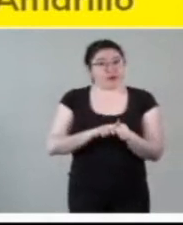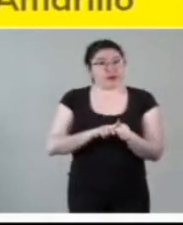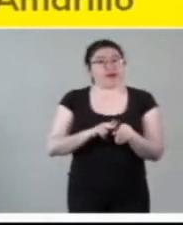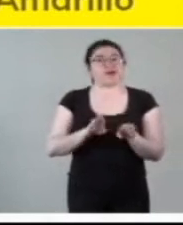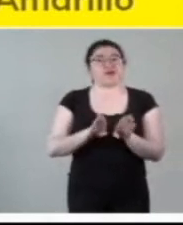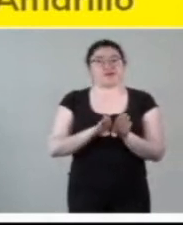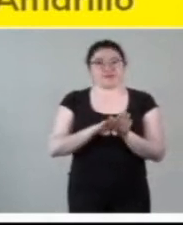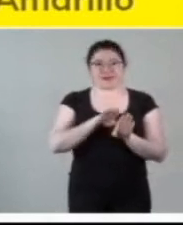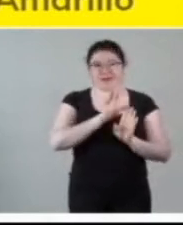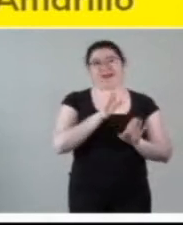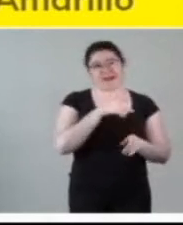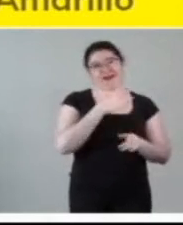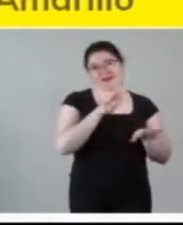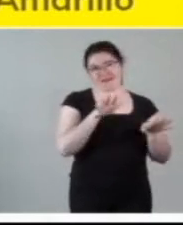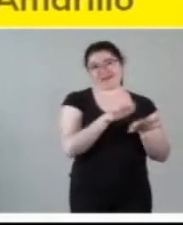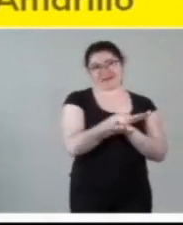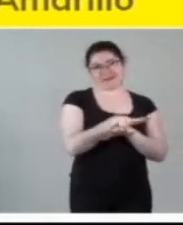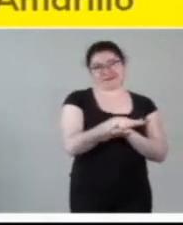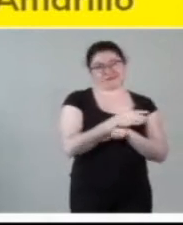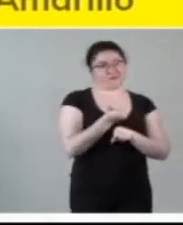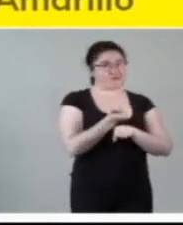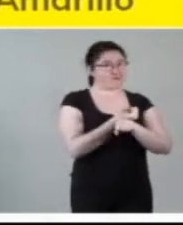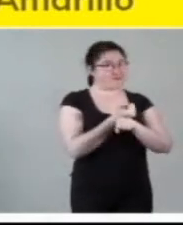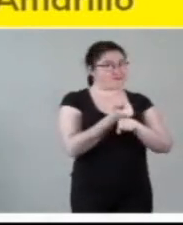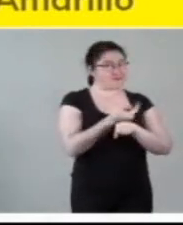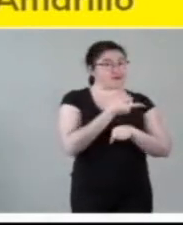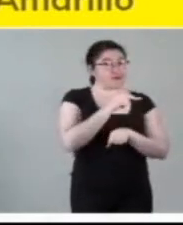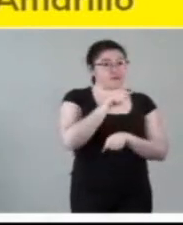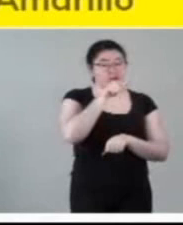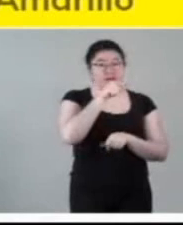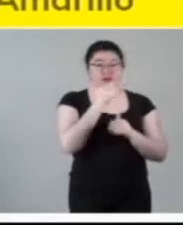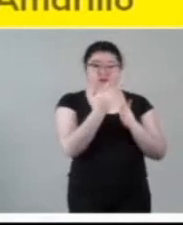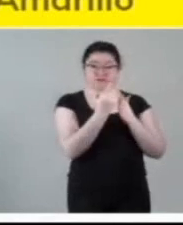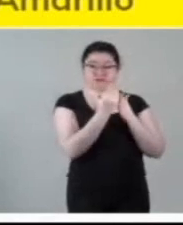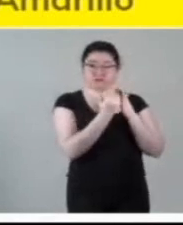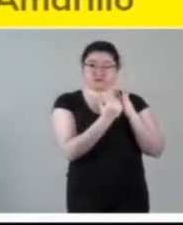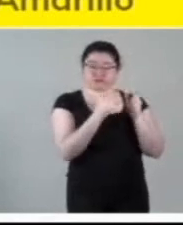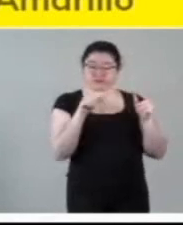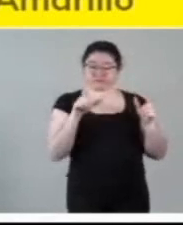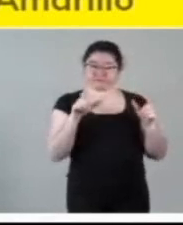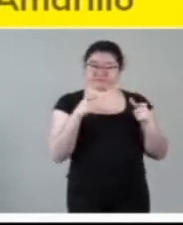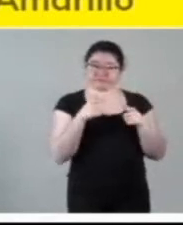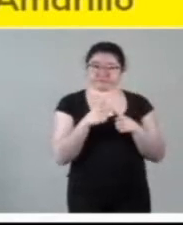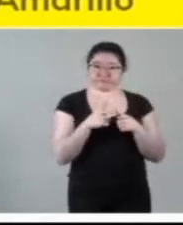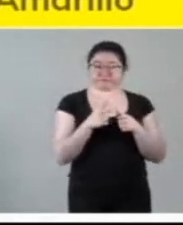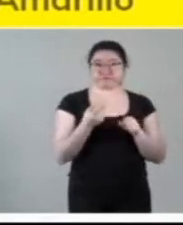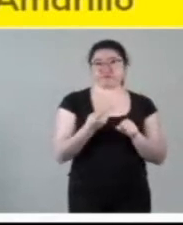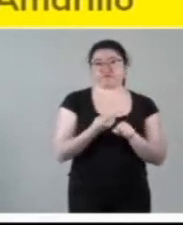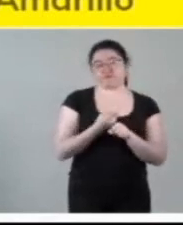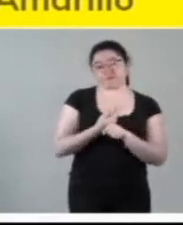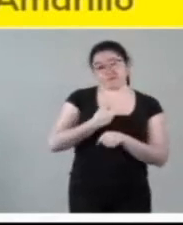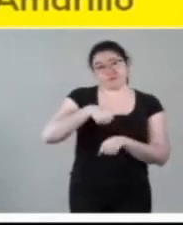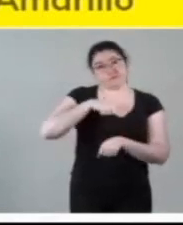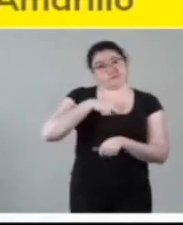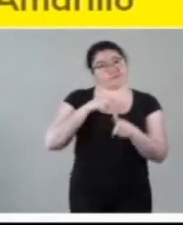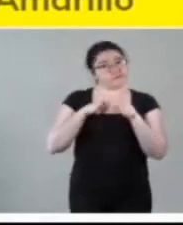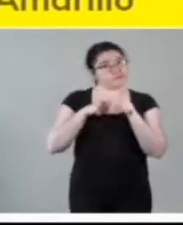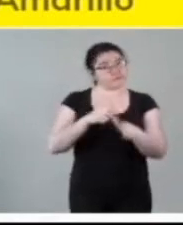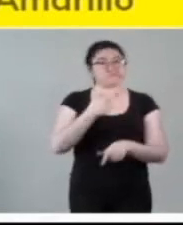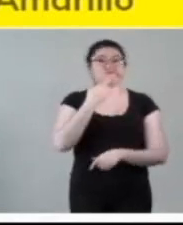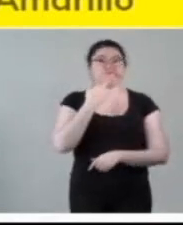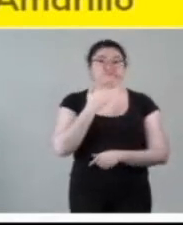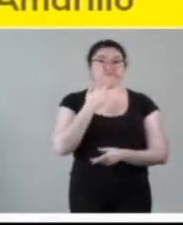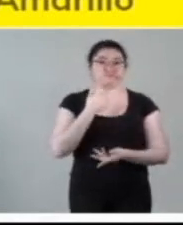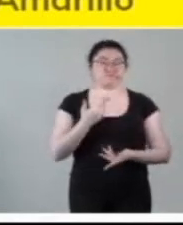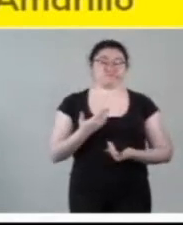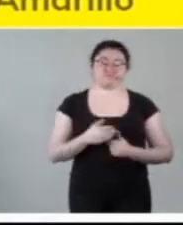ya en amarillo. Entonces, aun cuando la tendencia es a la baja, todavía se nos coloca en semáforo rojo, de tal